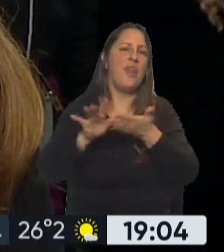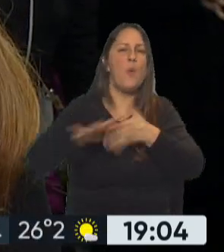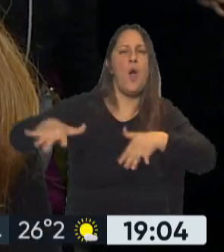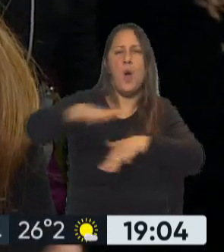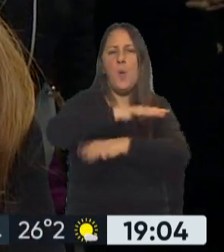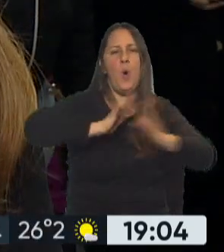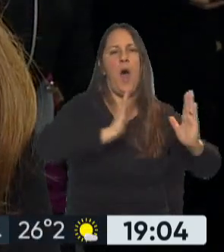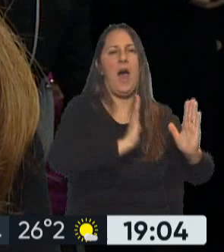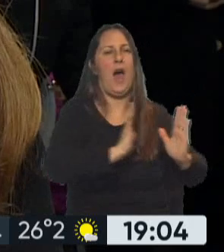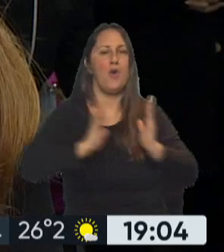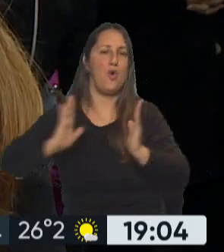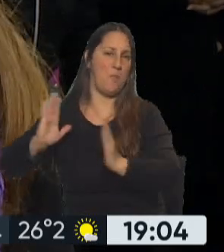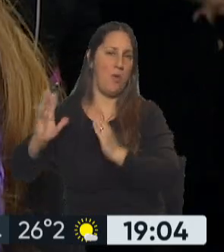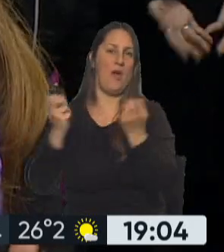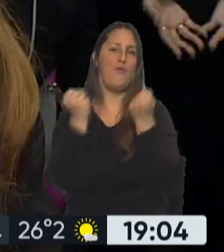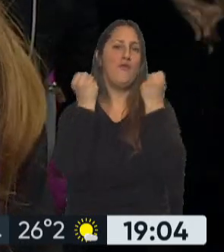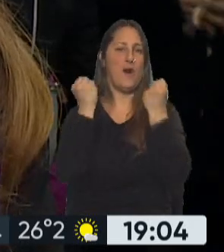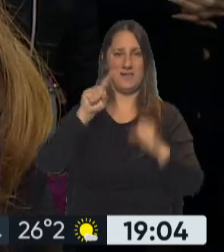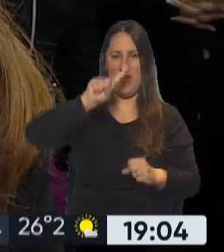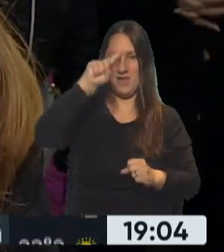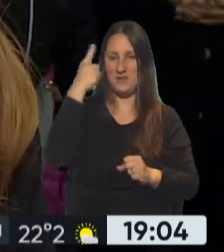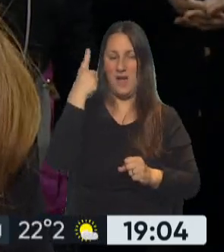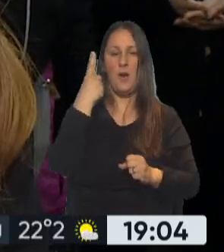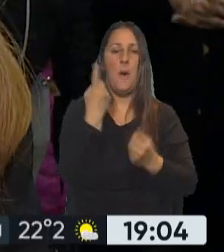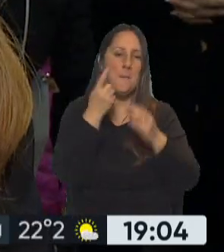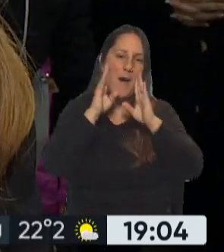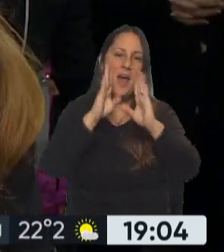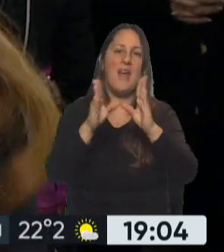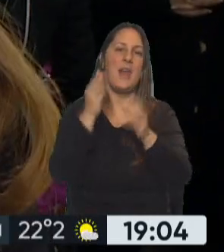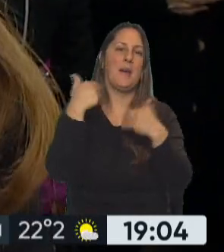nuevamente toda la estructura y la fuerza del Estado en dotar de capacidad productiva.